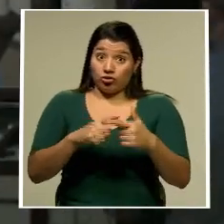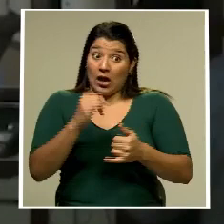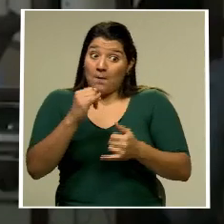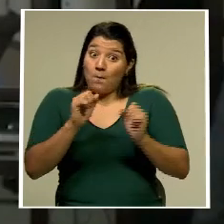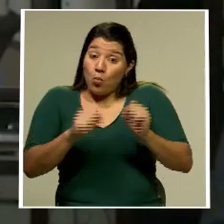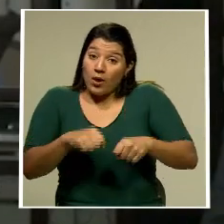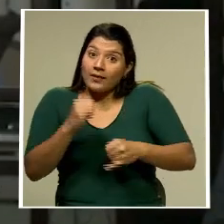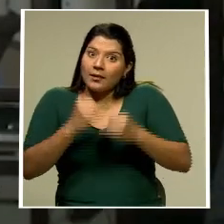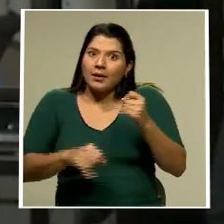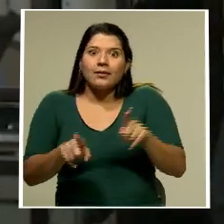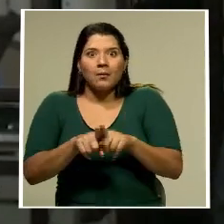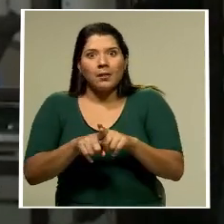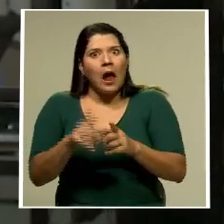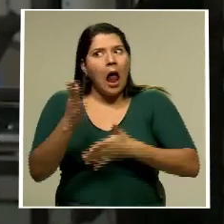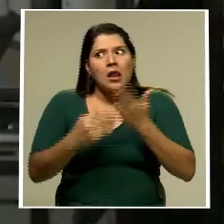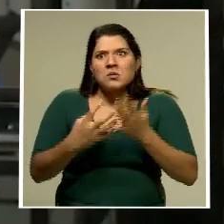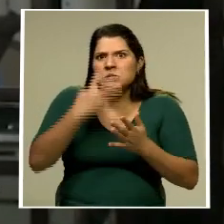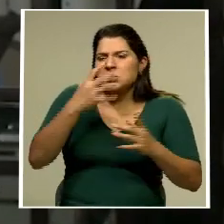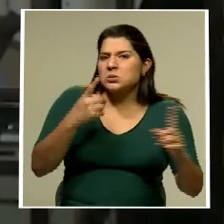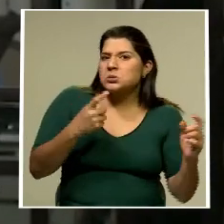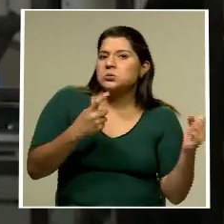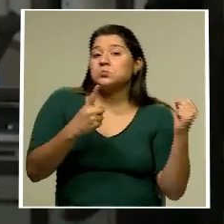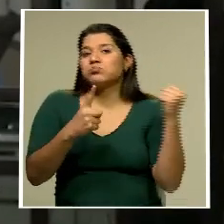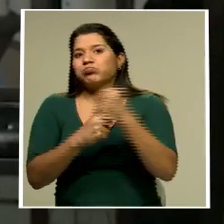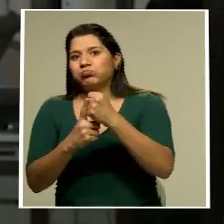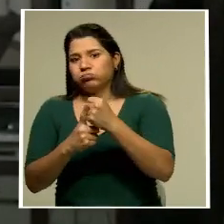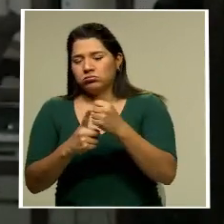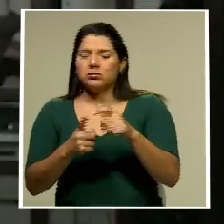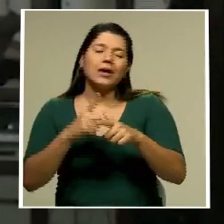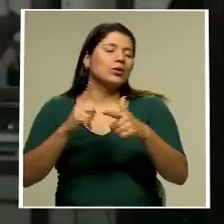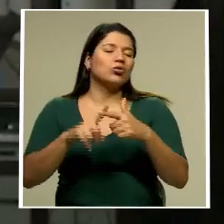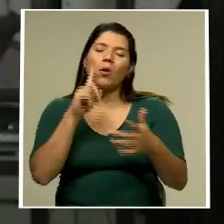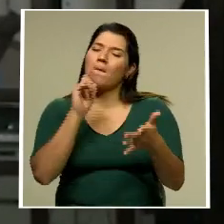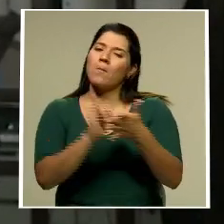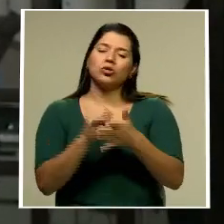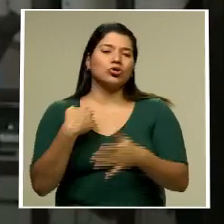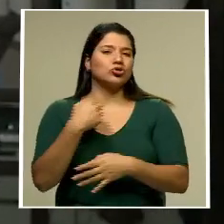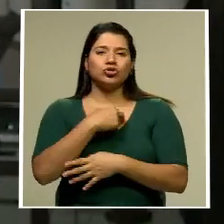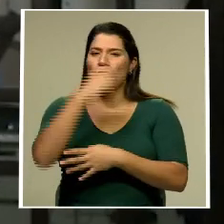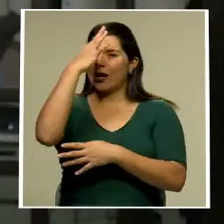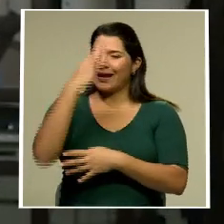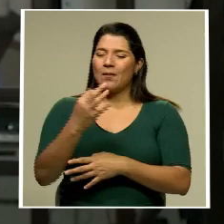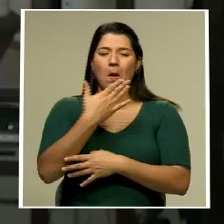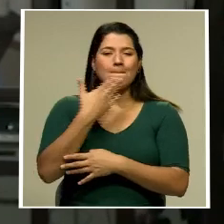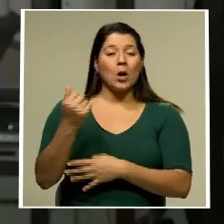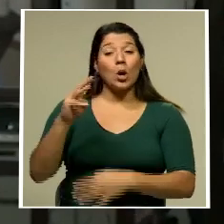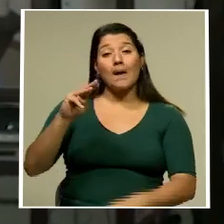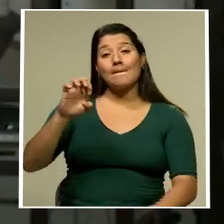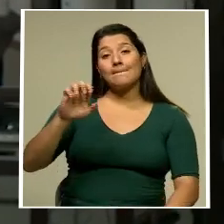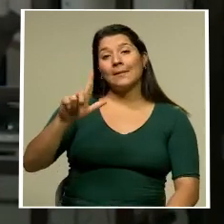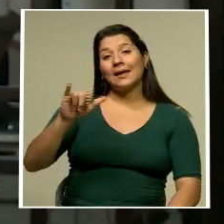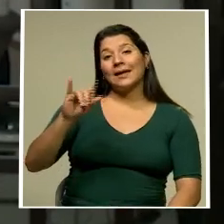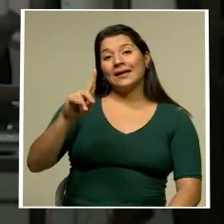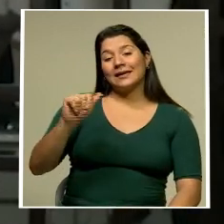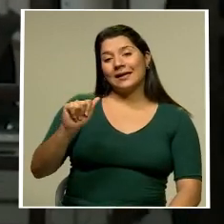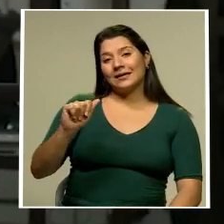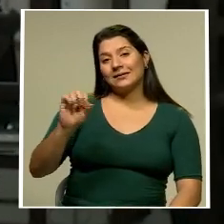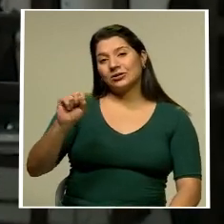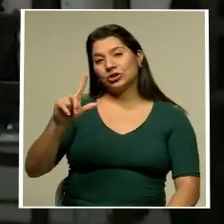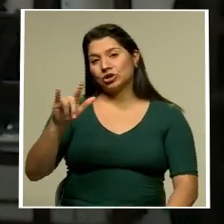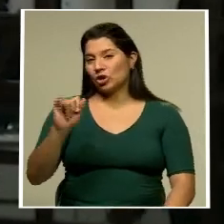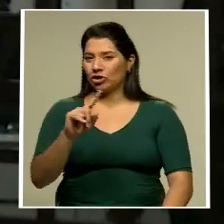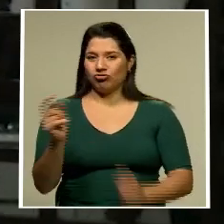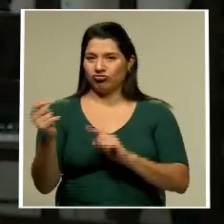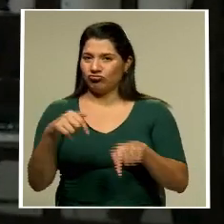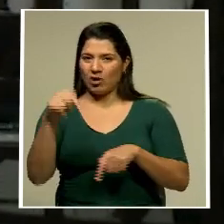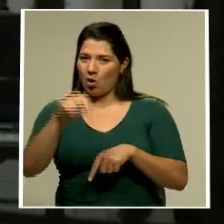¿verdad? Y por esa razón pues estimamos que era conveniente que no se hiciera presente ella el día de hoy, ya